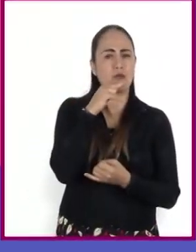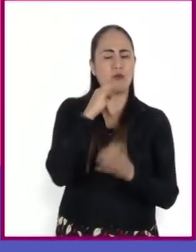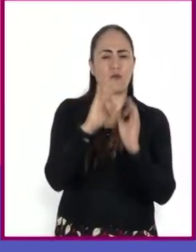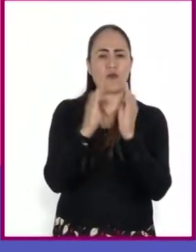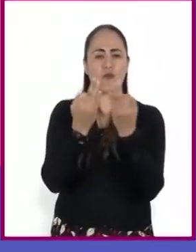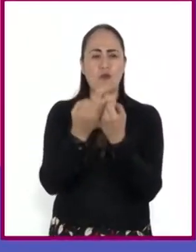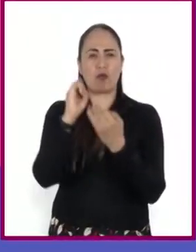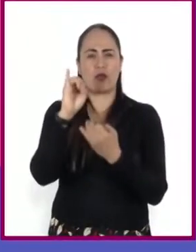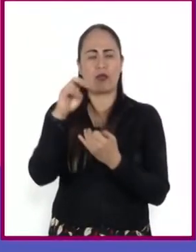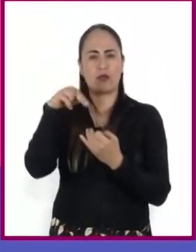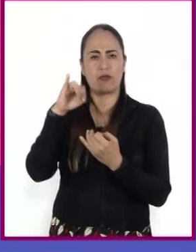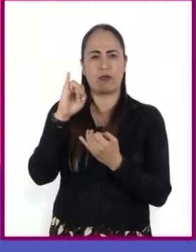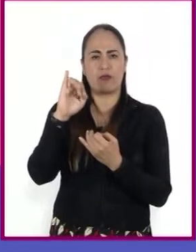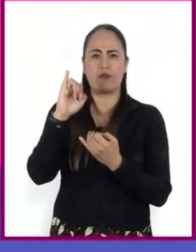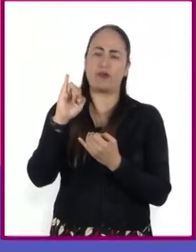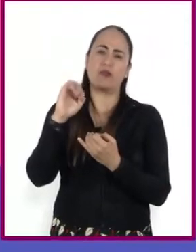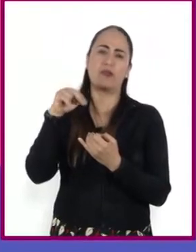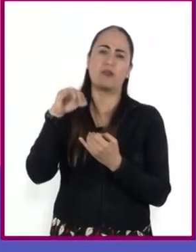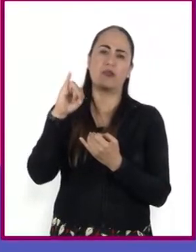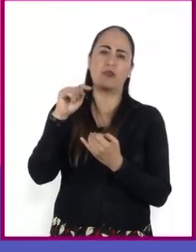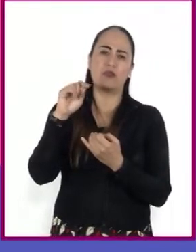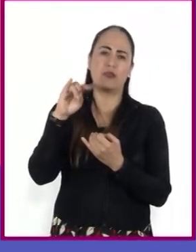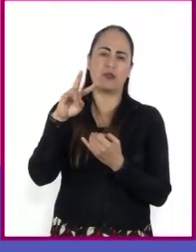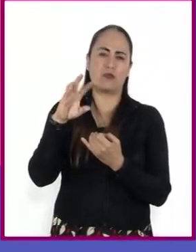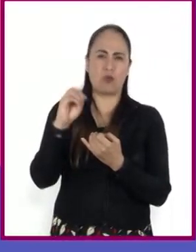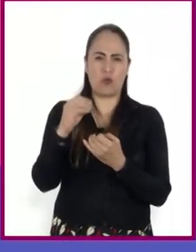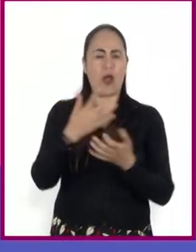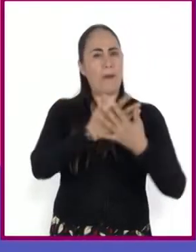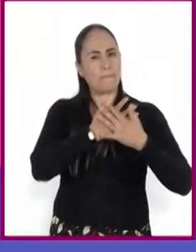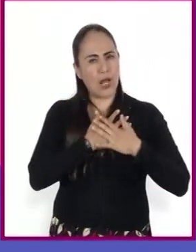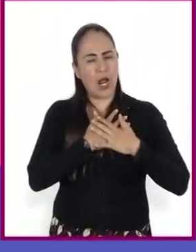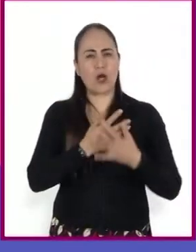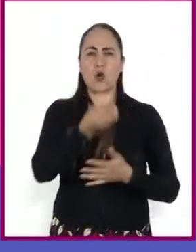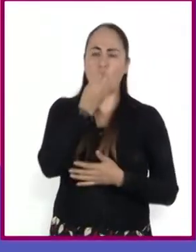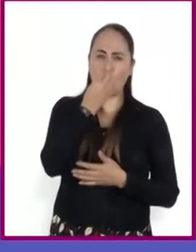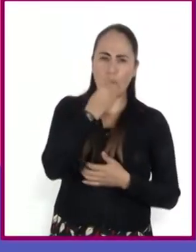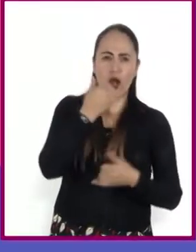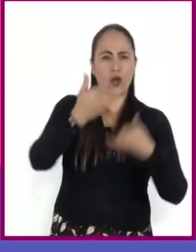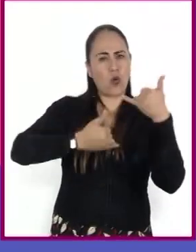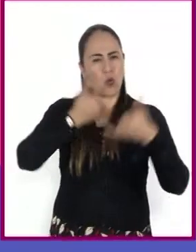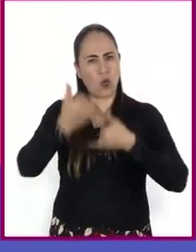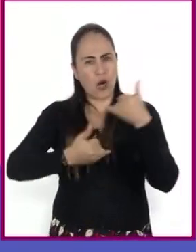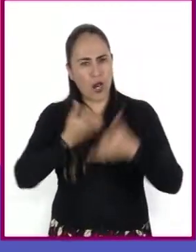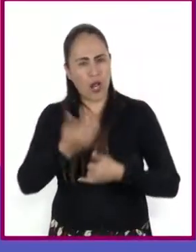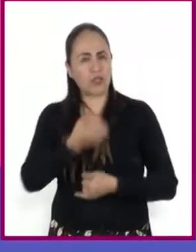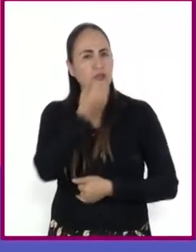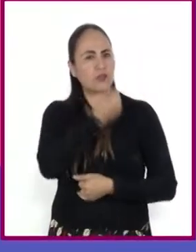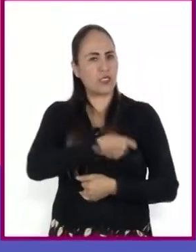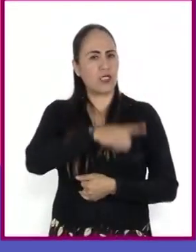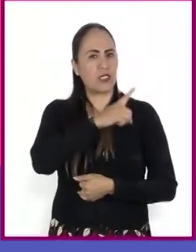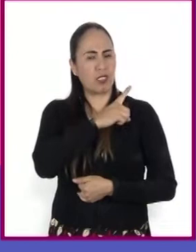Amar, comer, jugar, sanar.